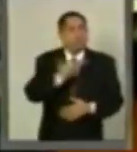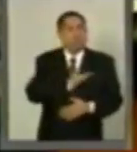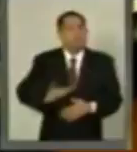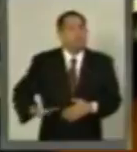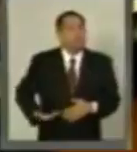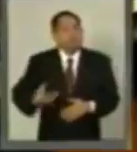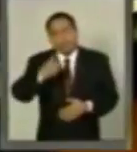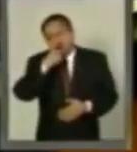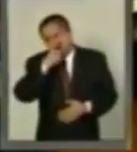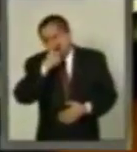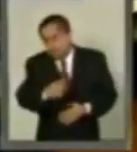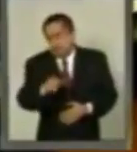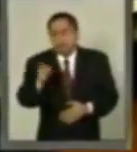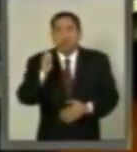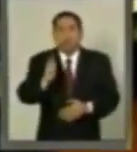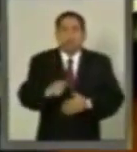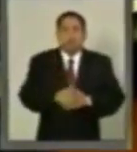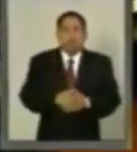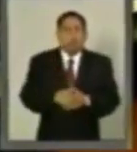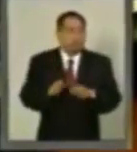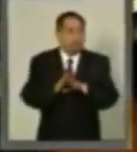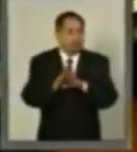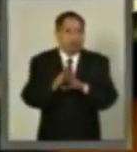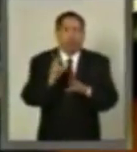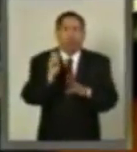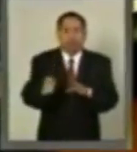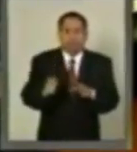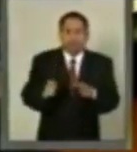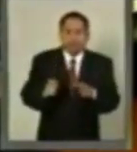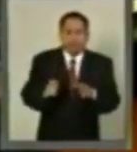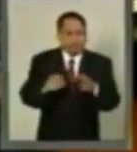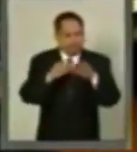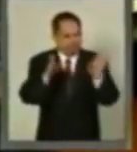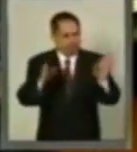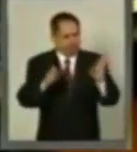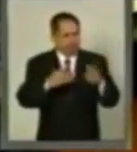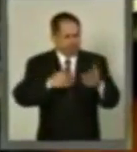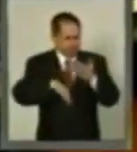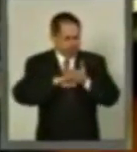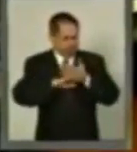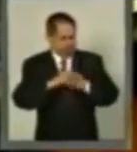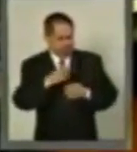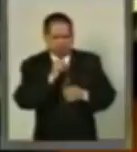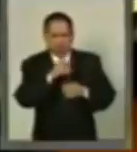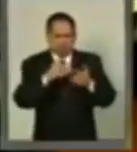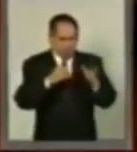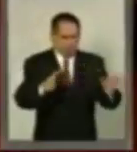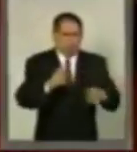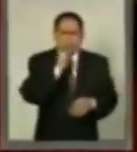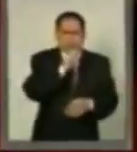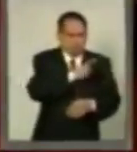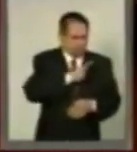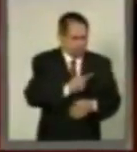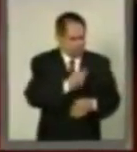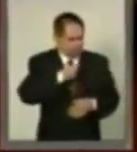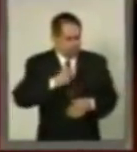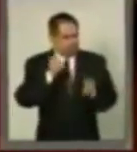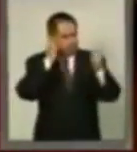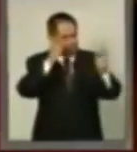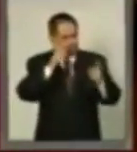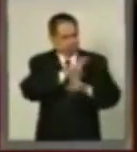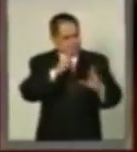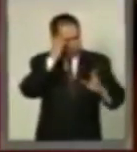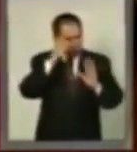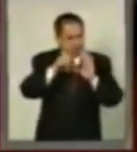que, así como hay que estar abiertos a la crítica, también al reconocimiento. Y que